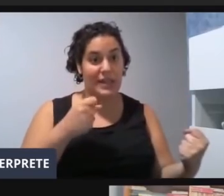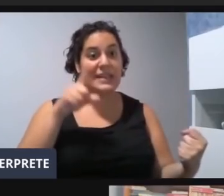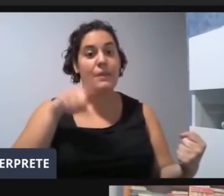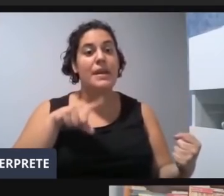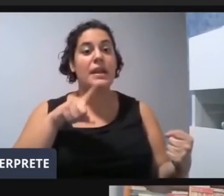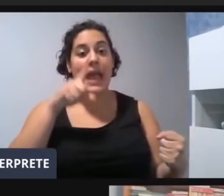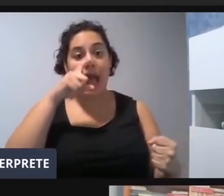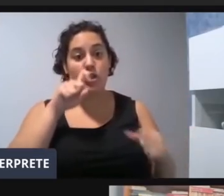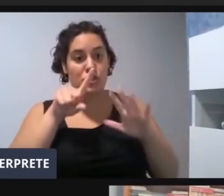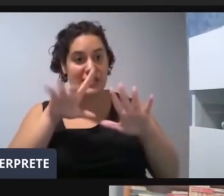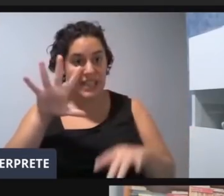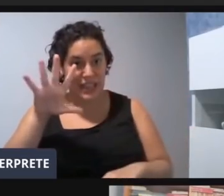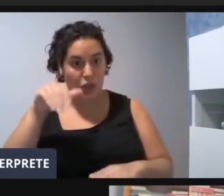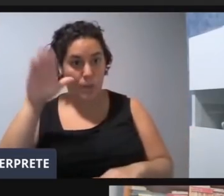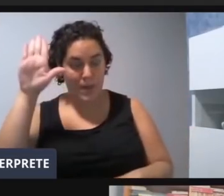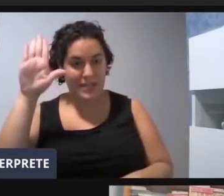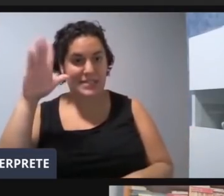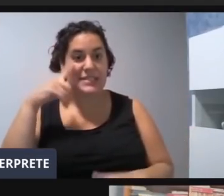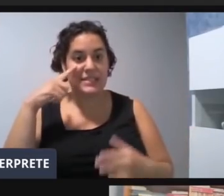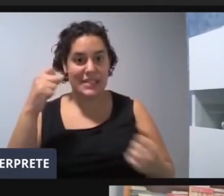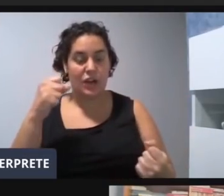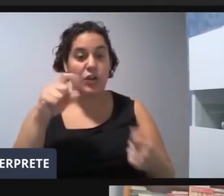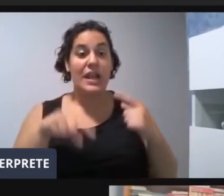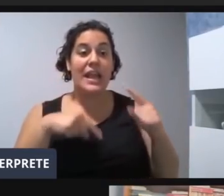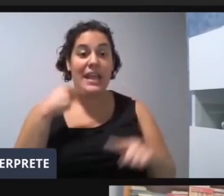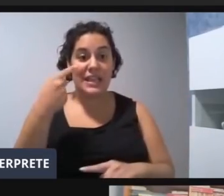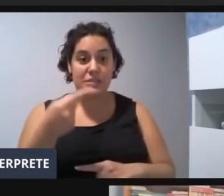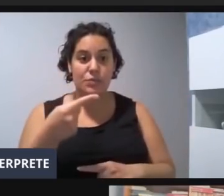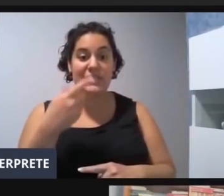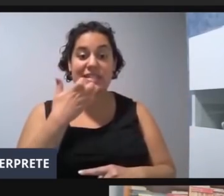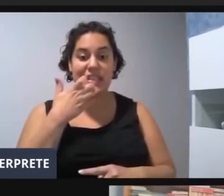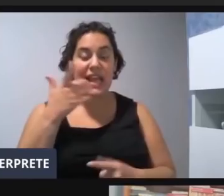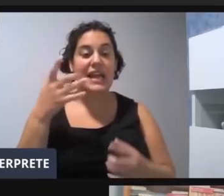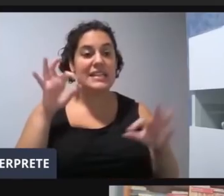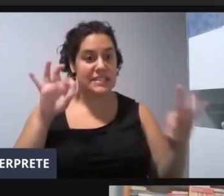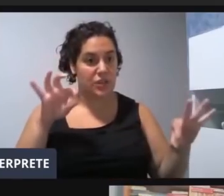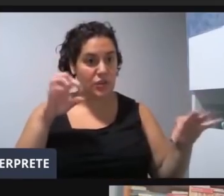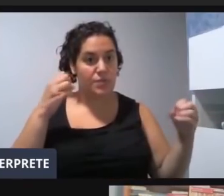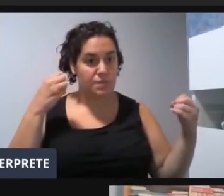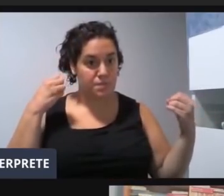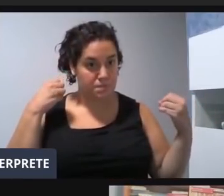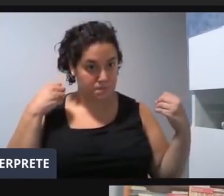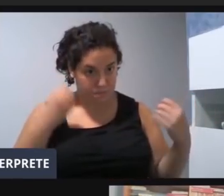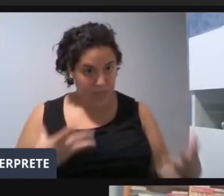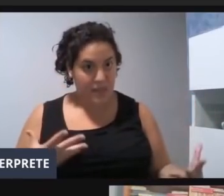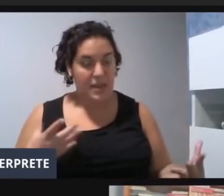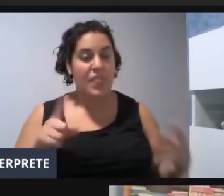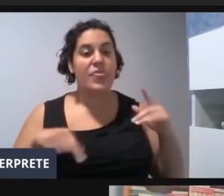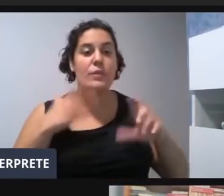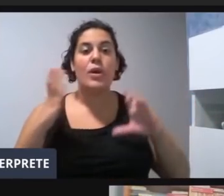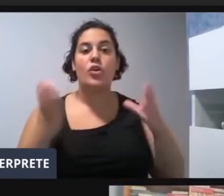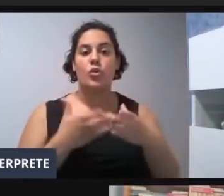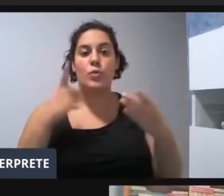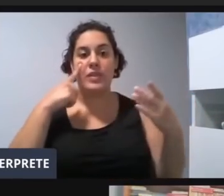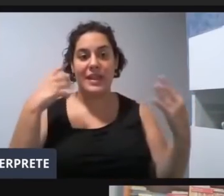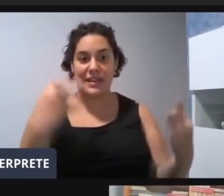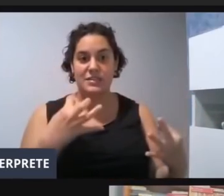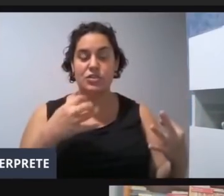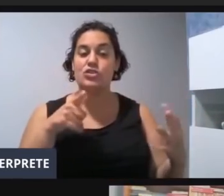y luego habrá que probarla, una vez que se vea que son seguras, habrá que probarla en los grupos de riesgo. Y ahí entra la segunda